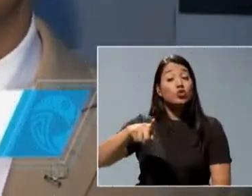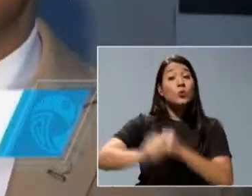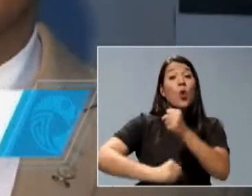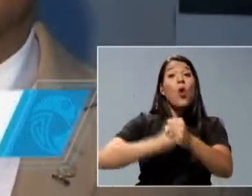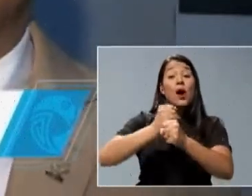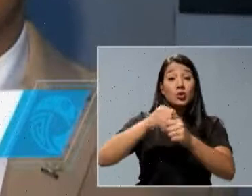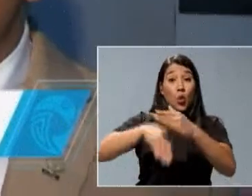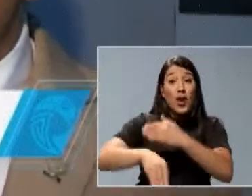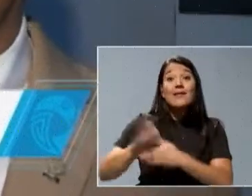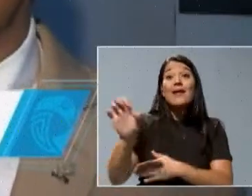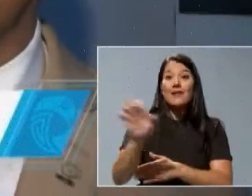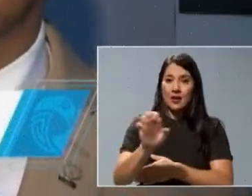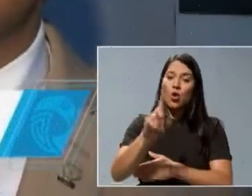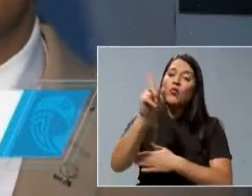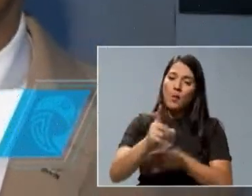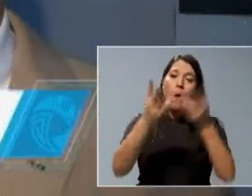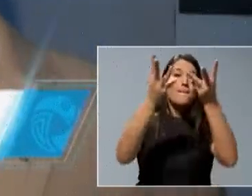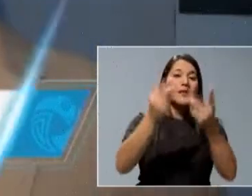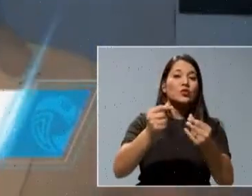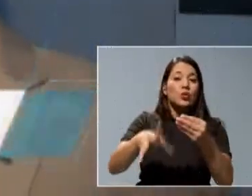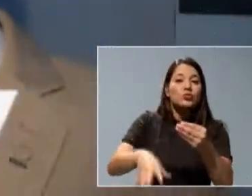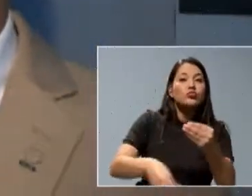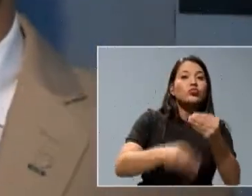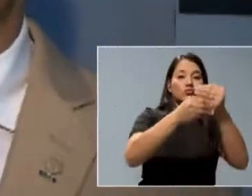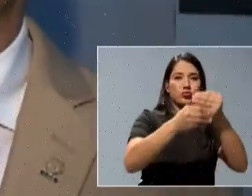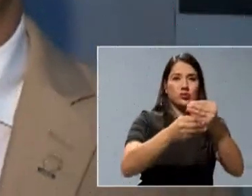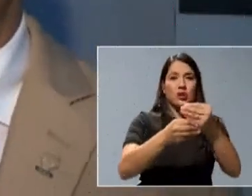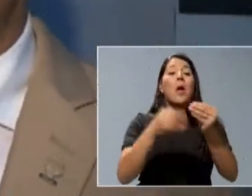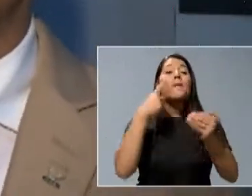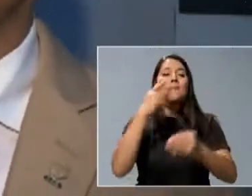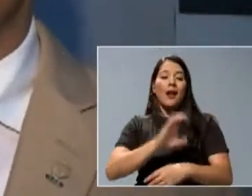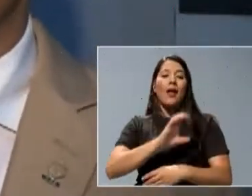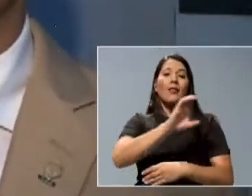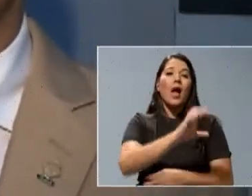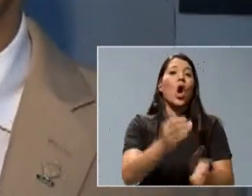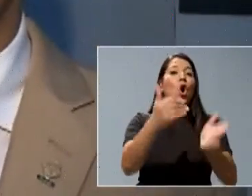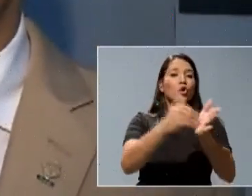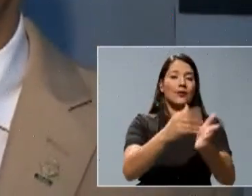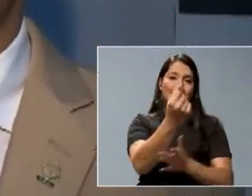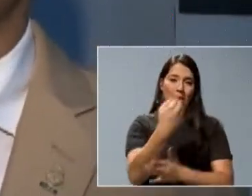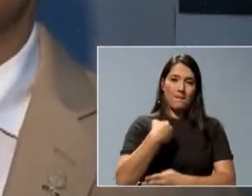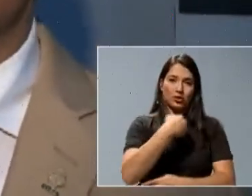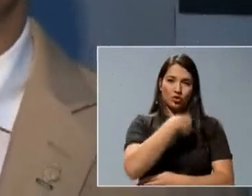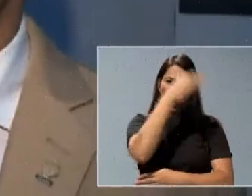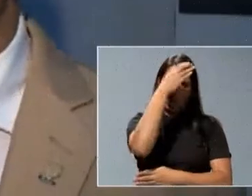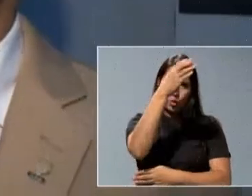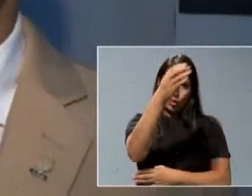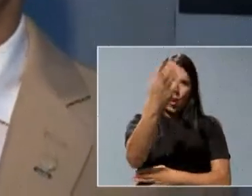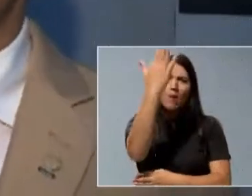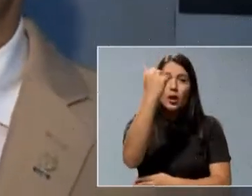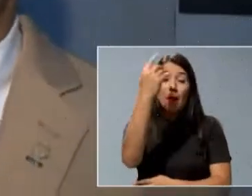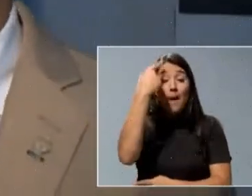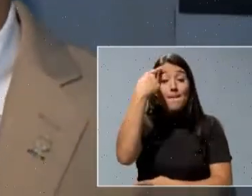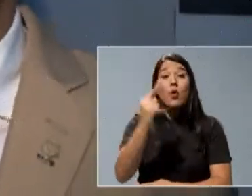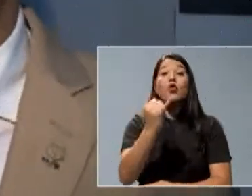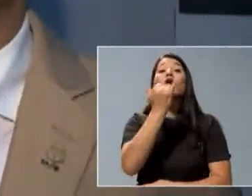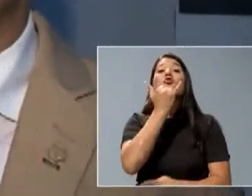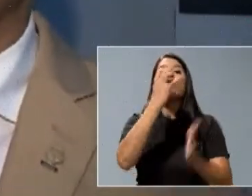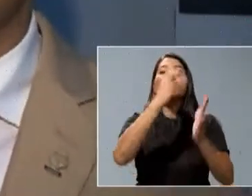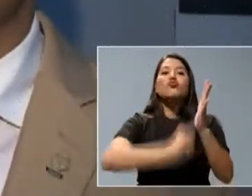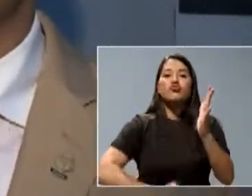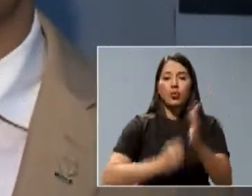enero para devolverle un dinero que por equivocación al Ministerio de Cultura se le eliminó y por esa